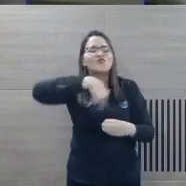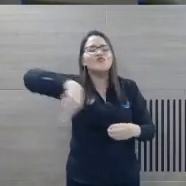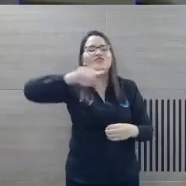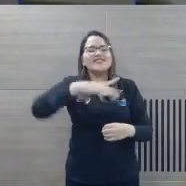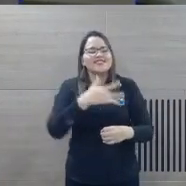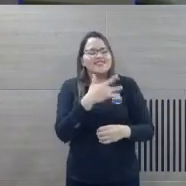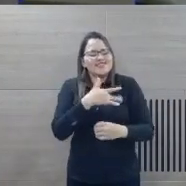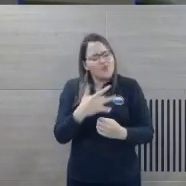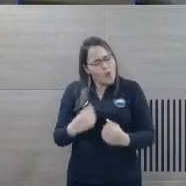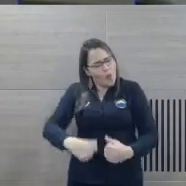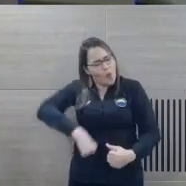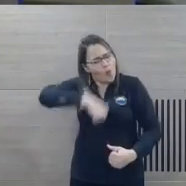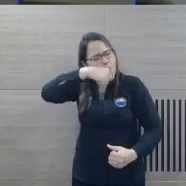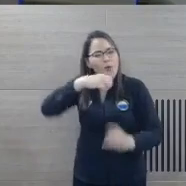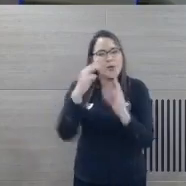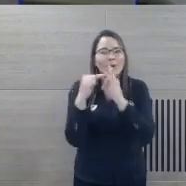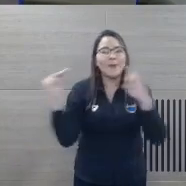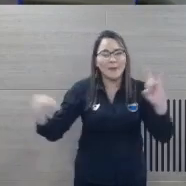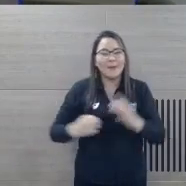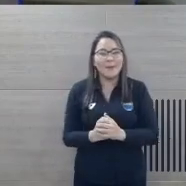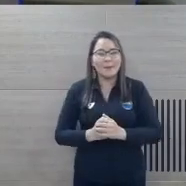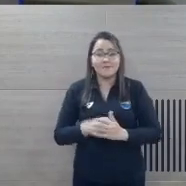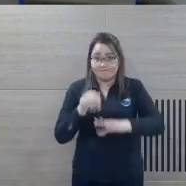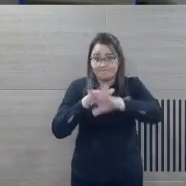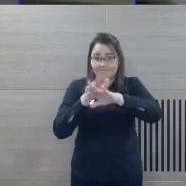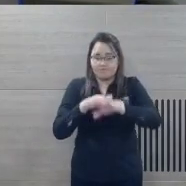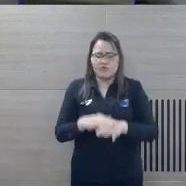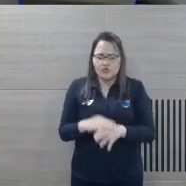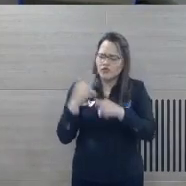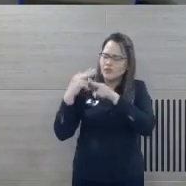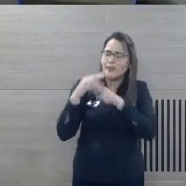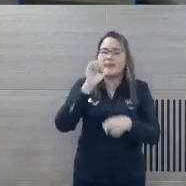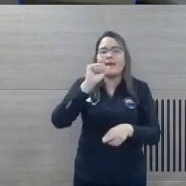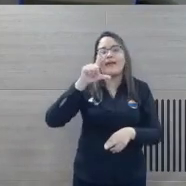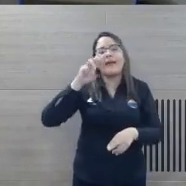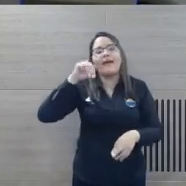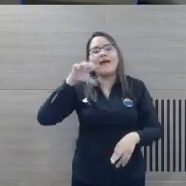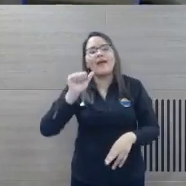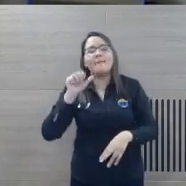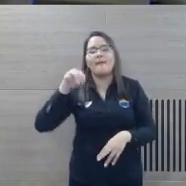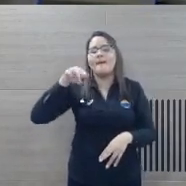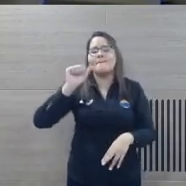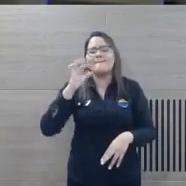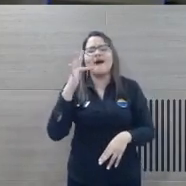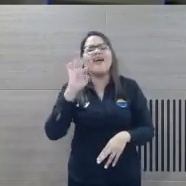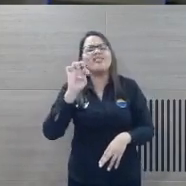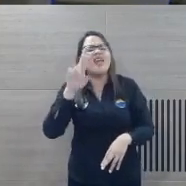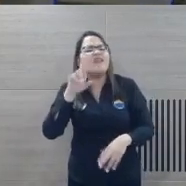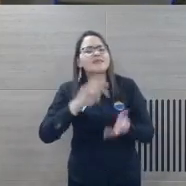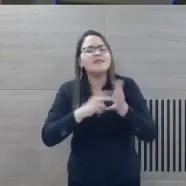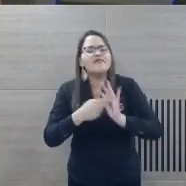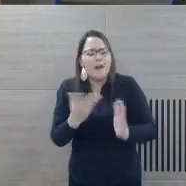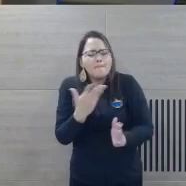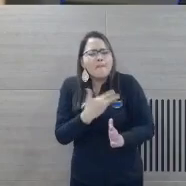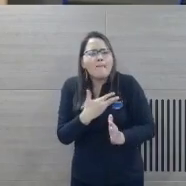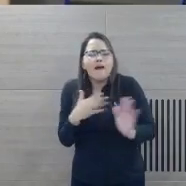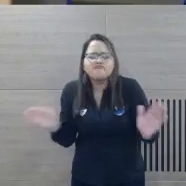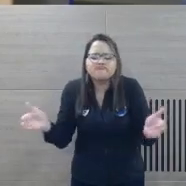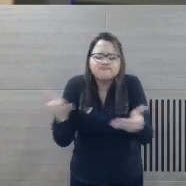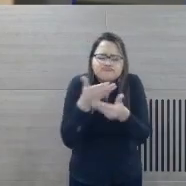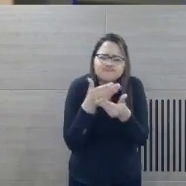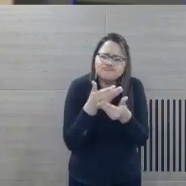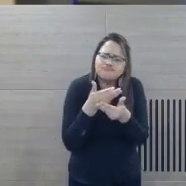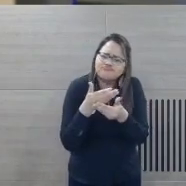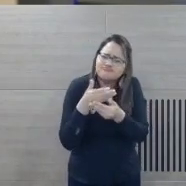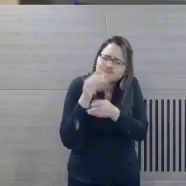madre que nos nutre, y esta institución nos nutre de vida, de conocimiento, de esperanza. Así que en ese camino seguiremos trabajando con